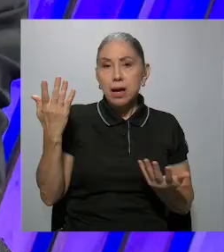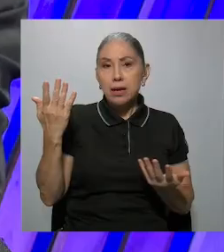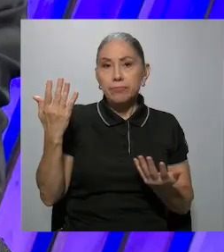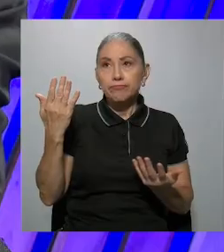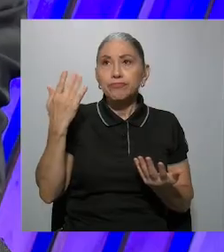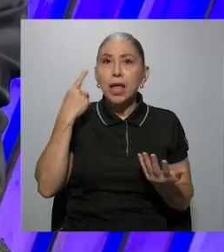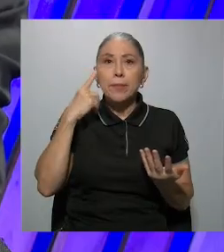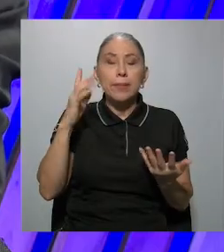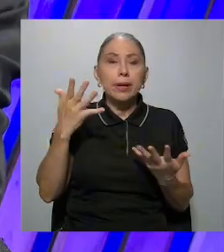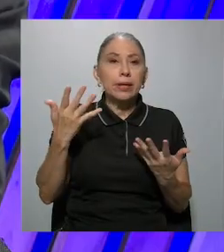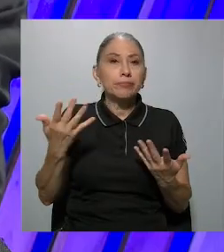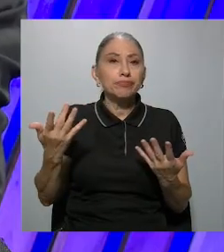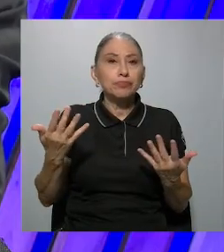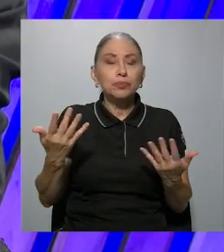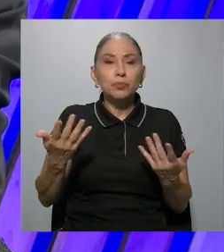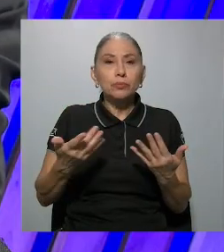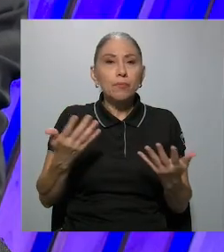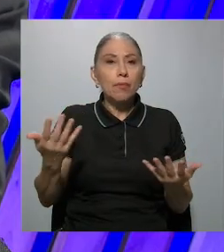para